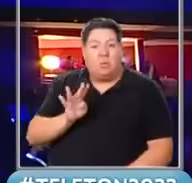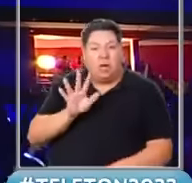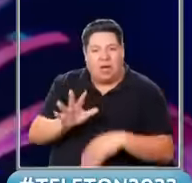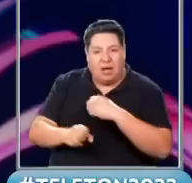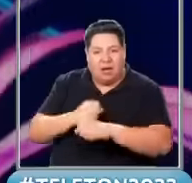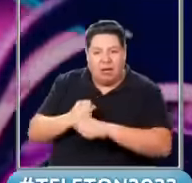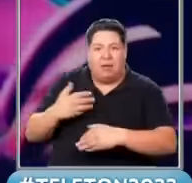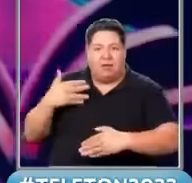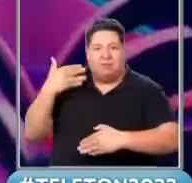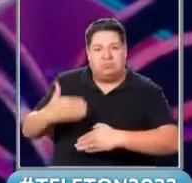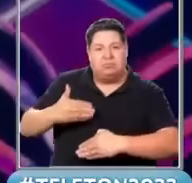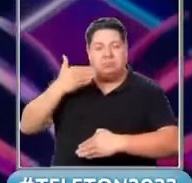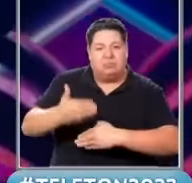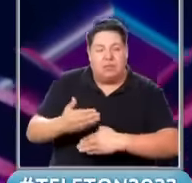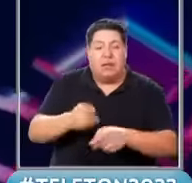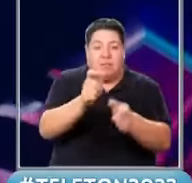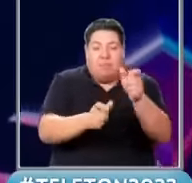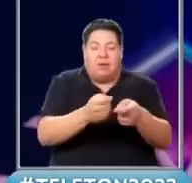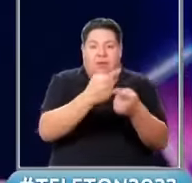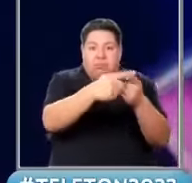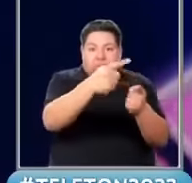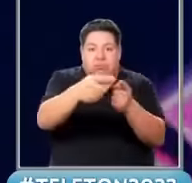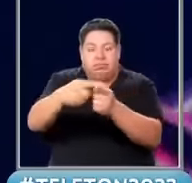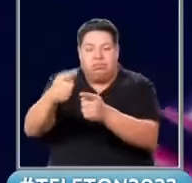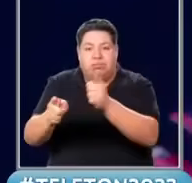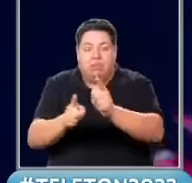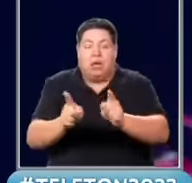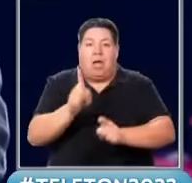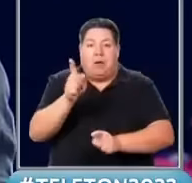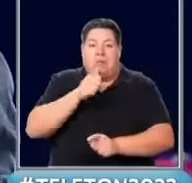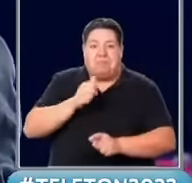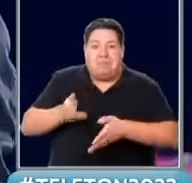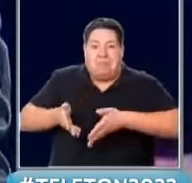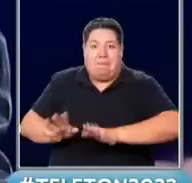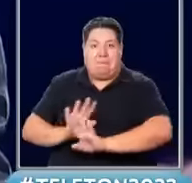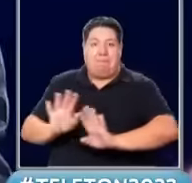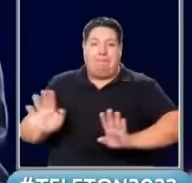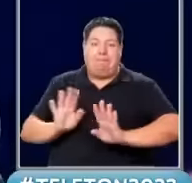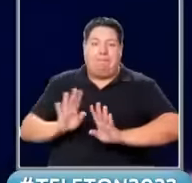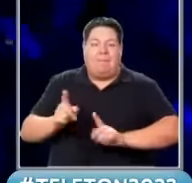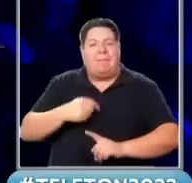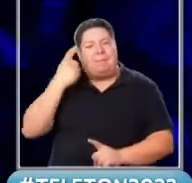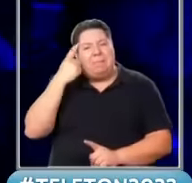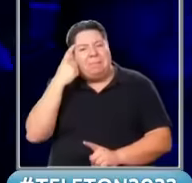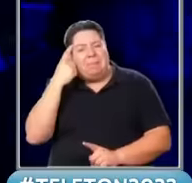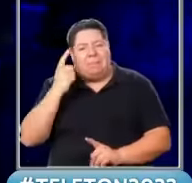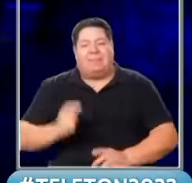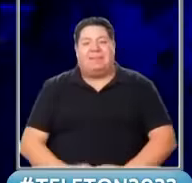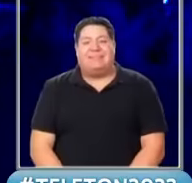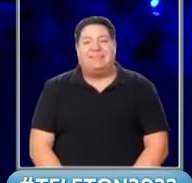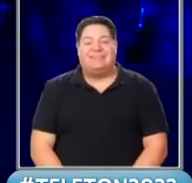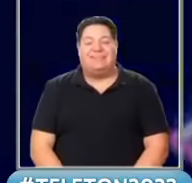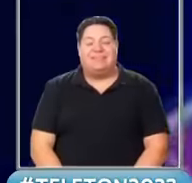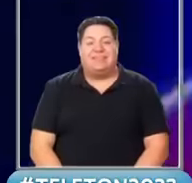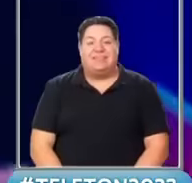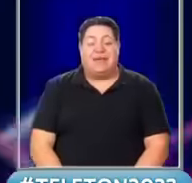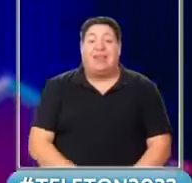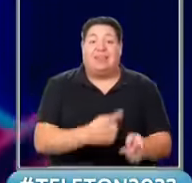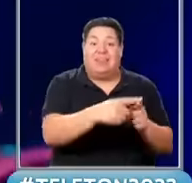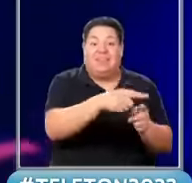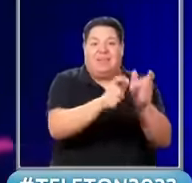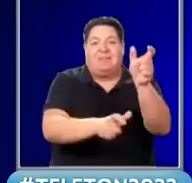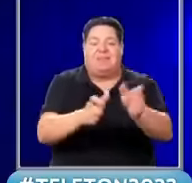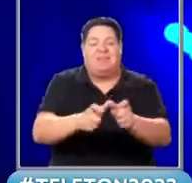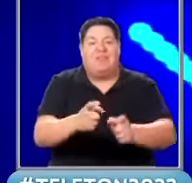45 años. Muchos de ustedes no nacían ni pensaban en nacer. Y muchos de